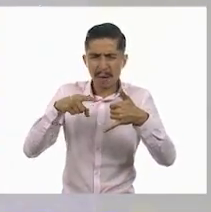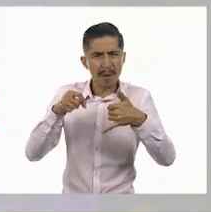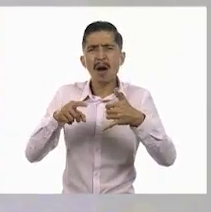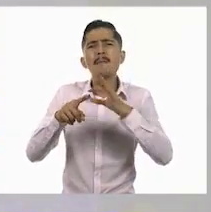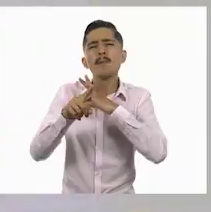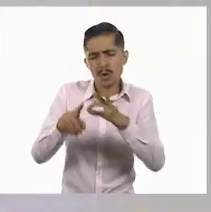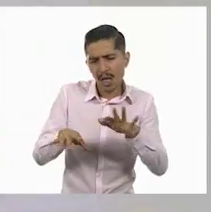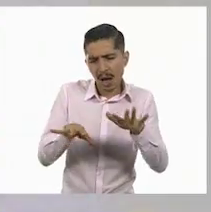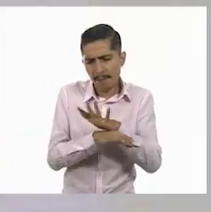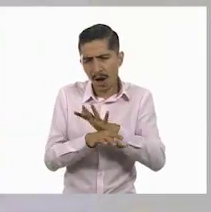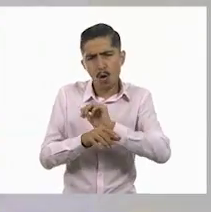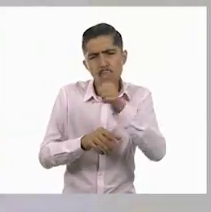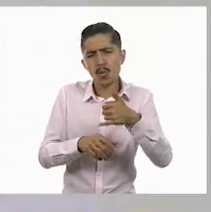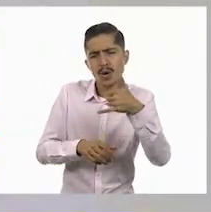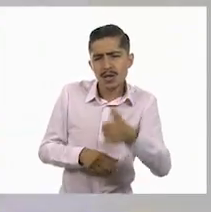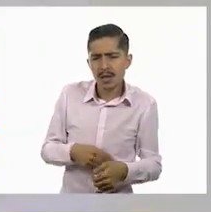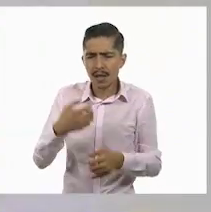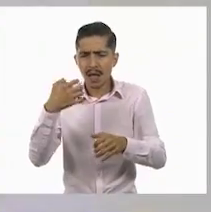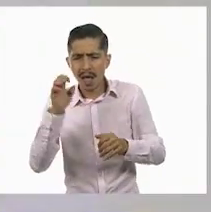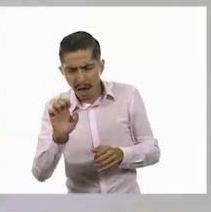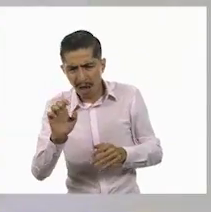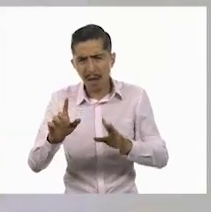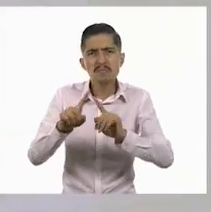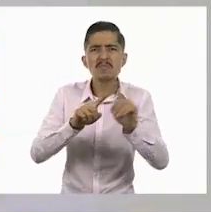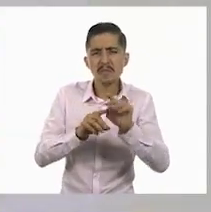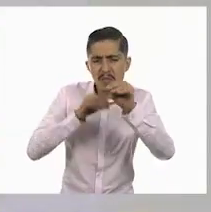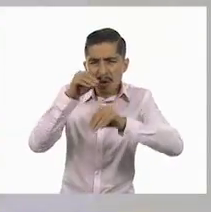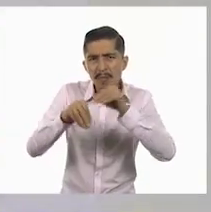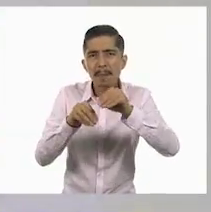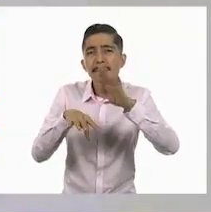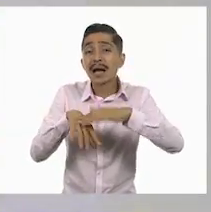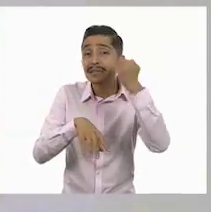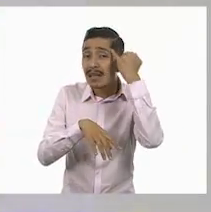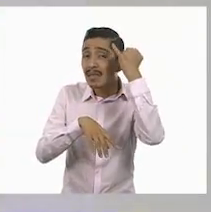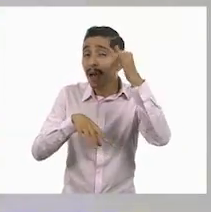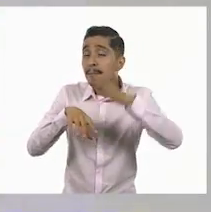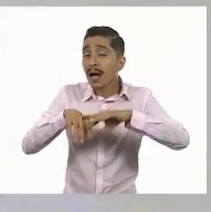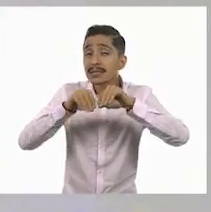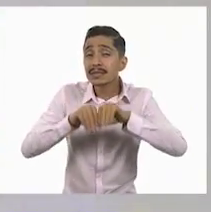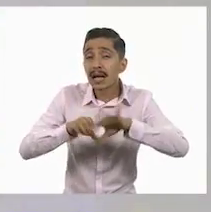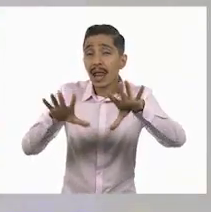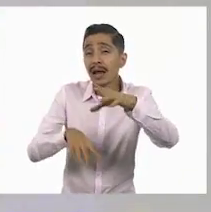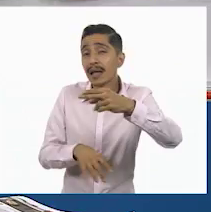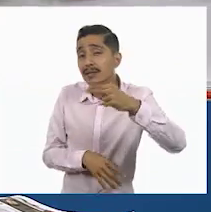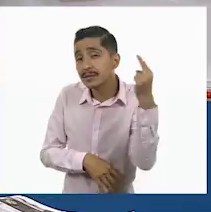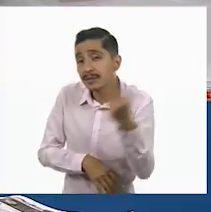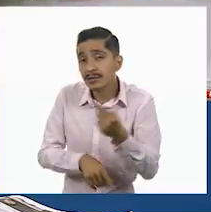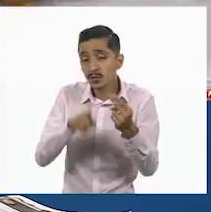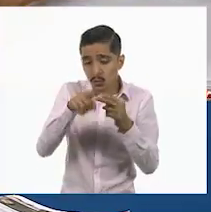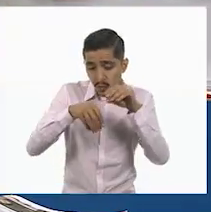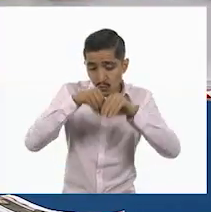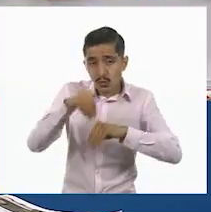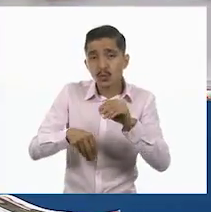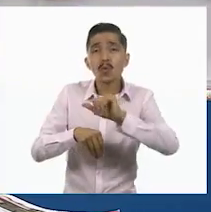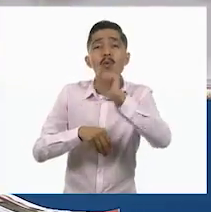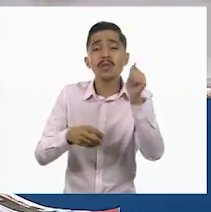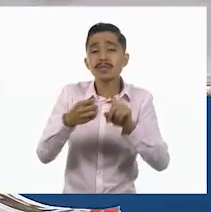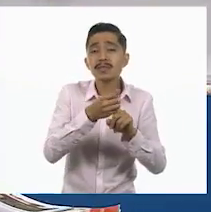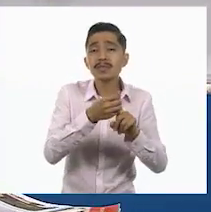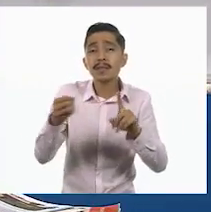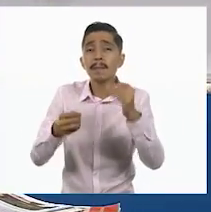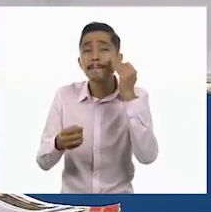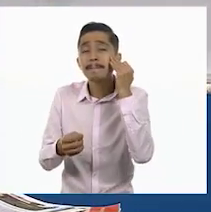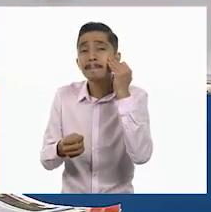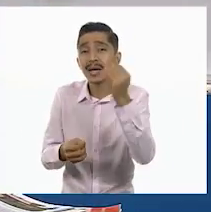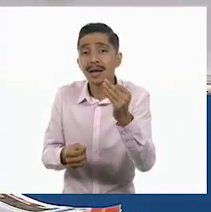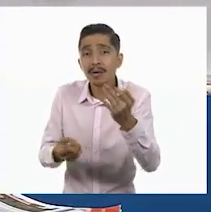y nexos. Aquí lo que tienes que fijarte bien es que tu idea sea clara, que se entienda. Y tenemos también el orden cronológico,